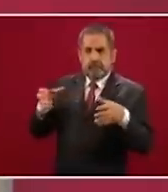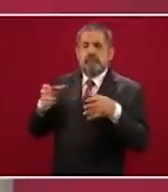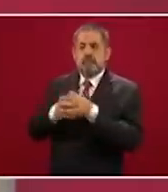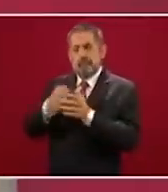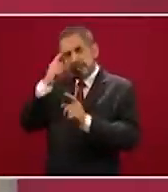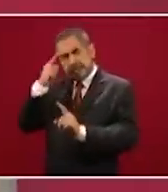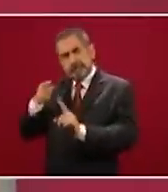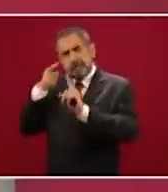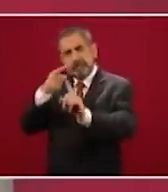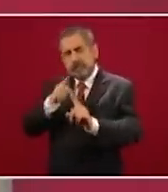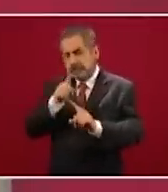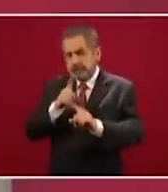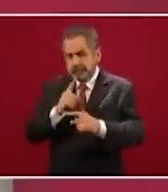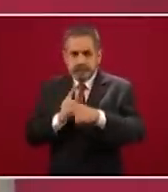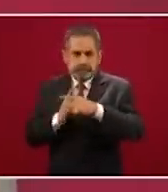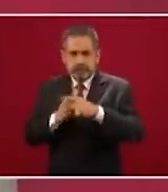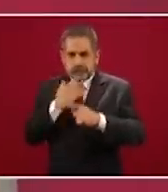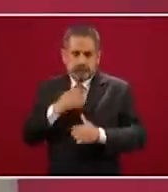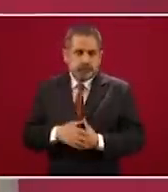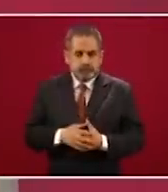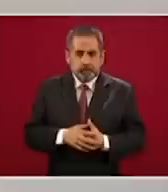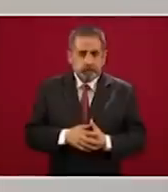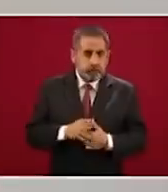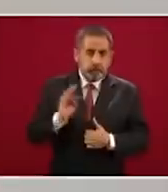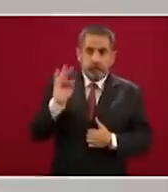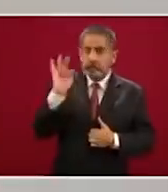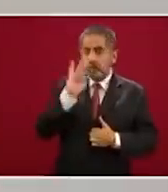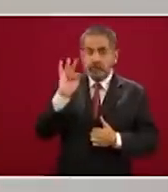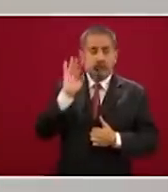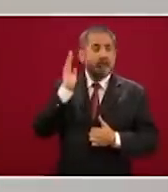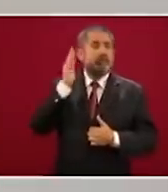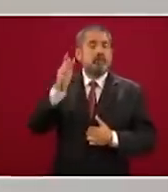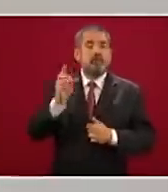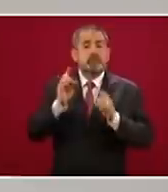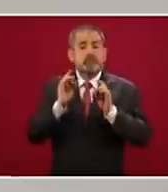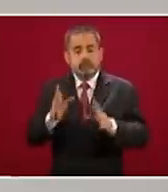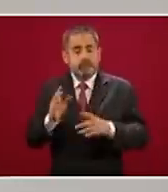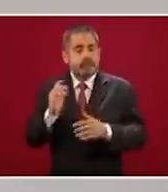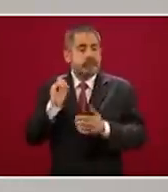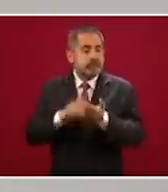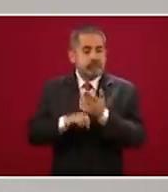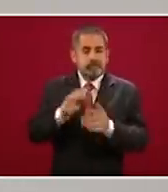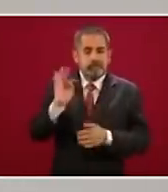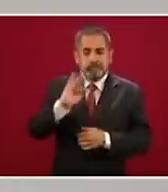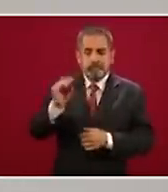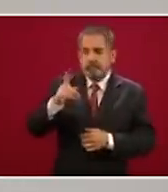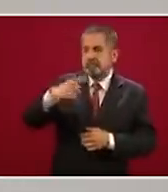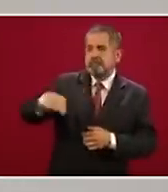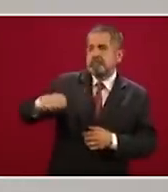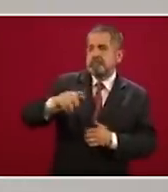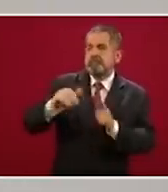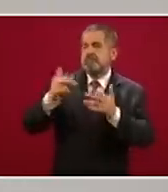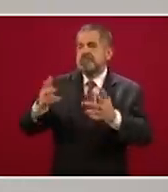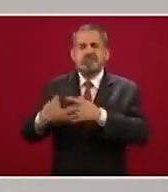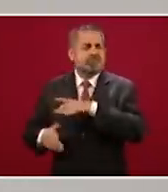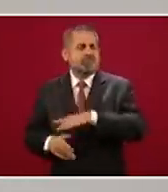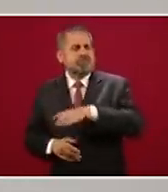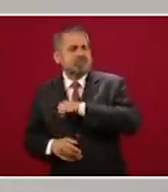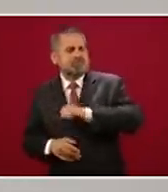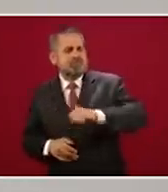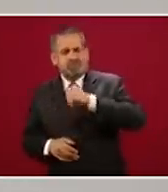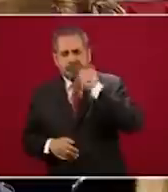propósito. Si eso llegara a ser la situación y hubiera una resistencia extrema